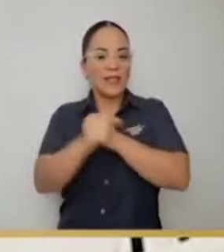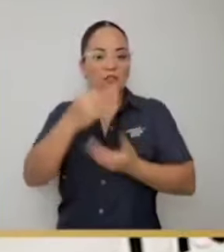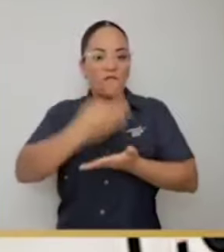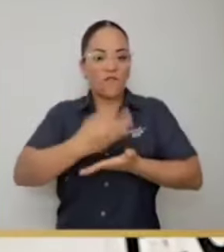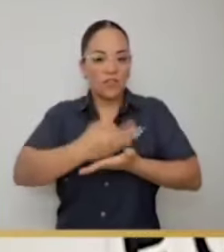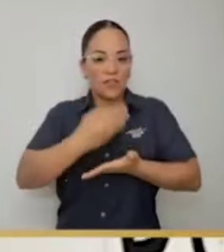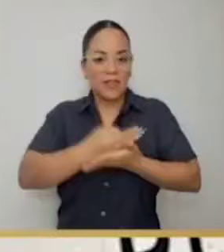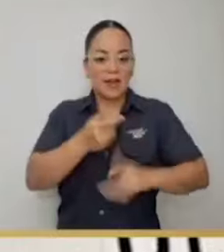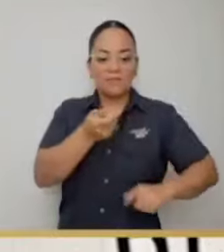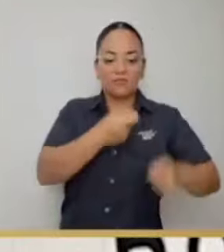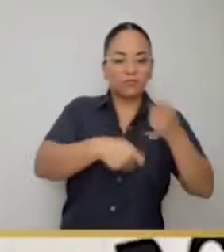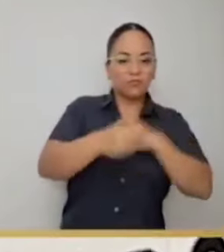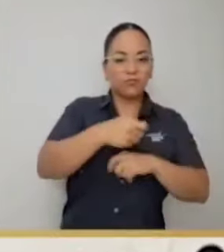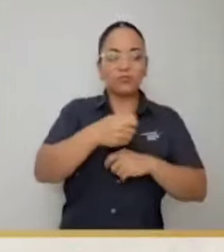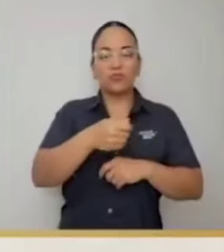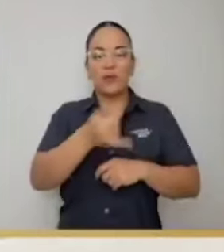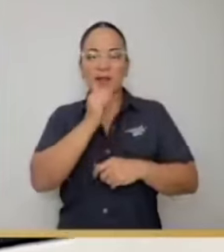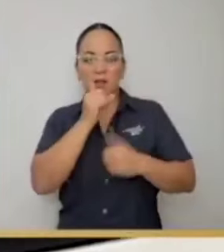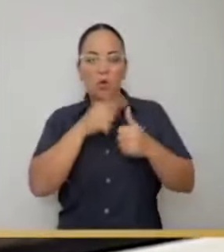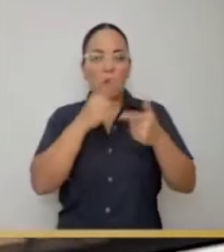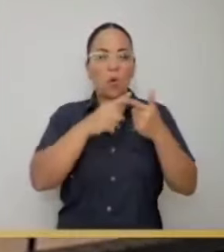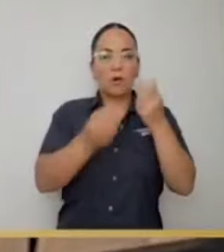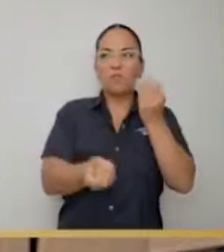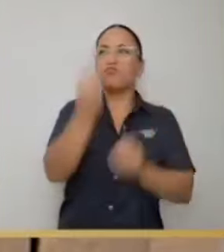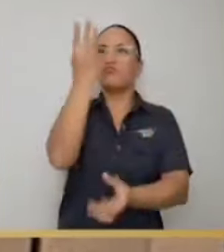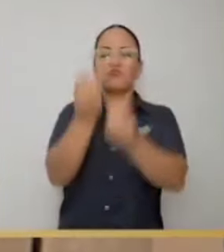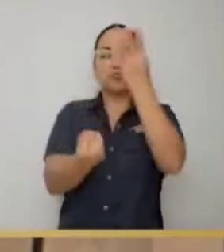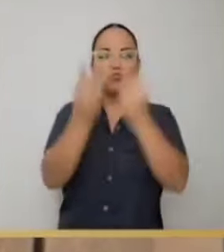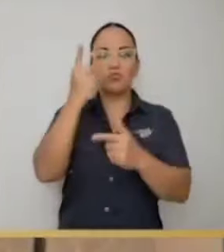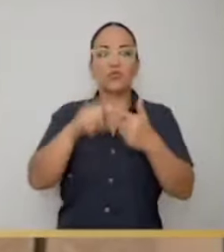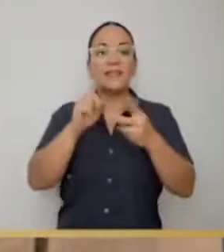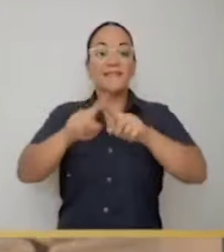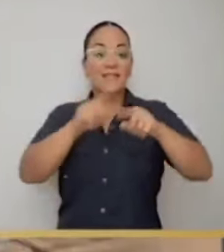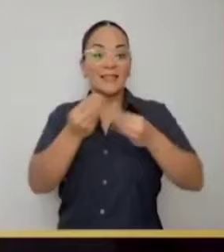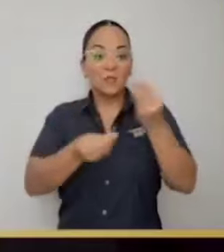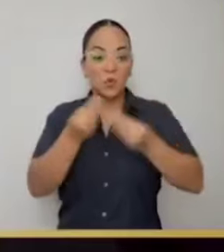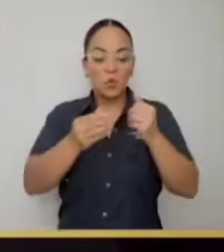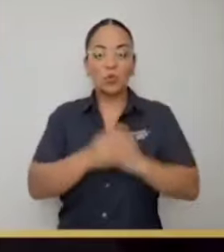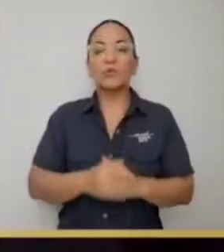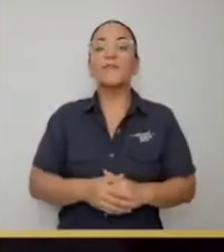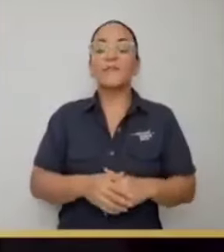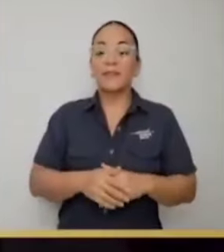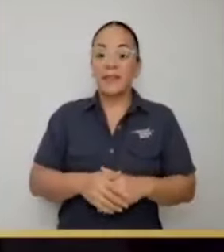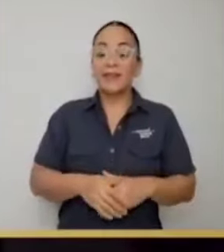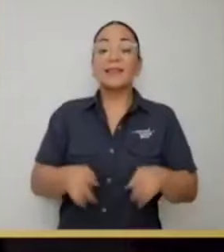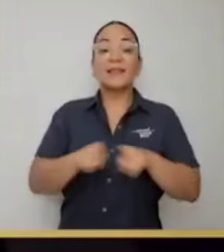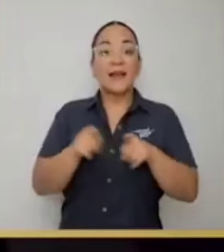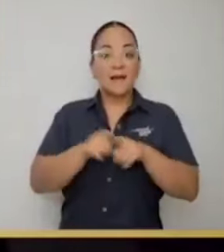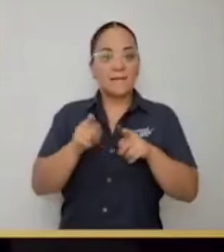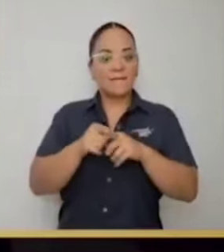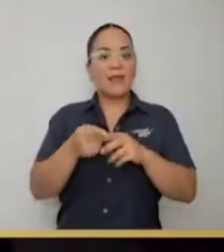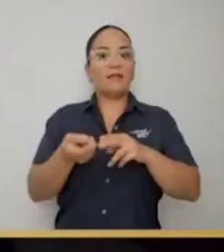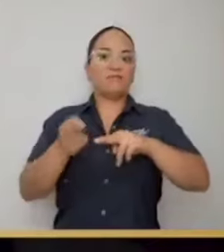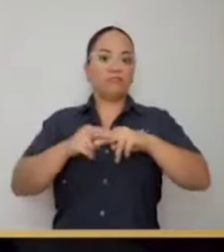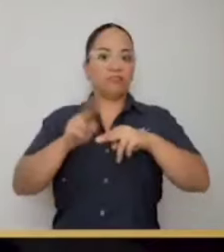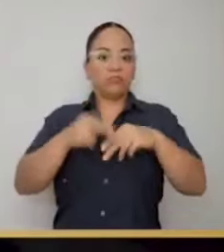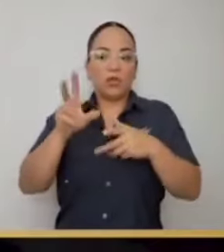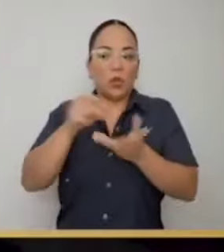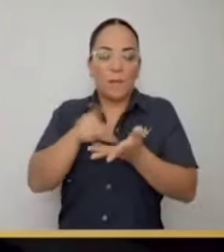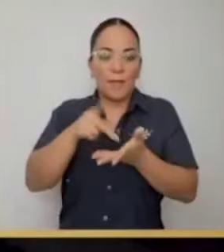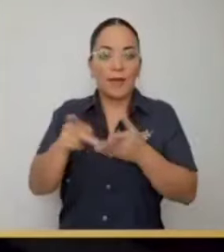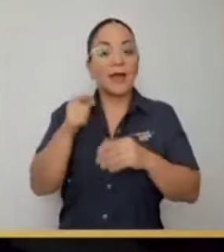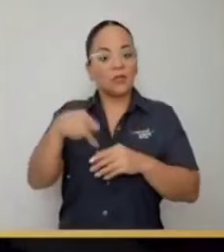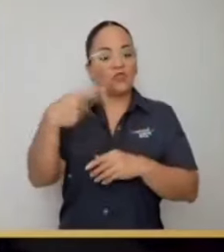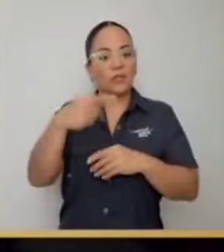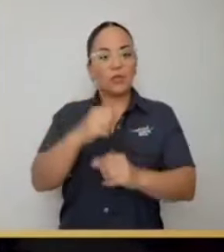delitos fronterizos, entre estos el contrabando de licores, pólvora y otras mercancías que, además de violentar a la legislación tributaria, constituyen